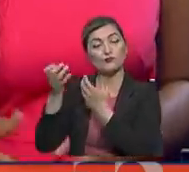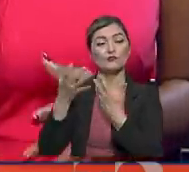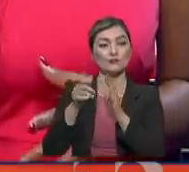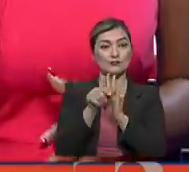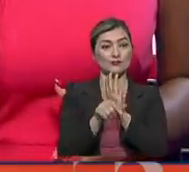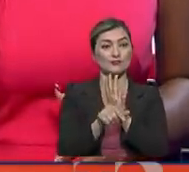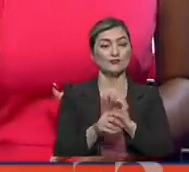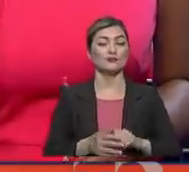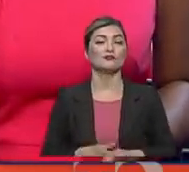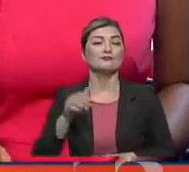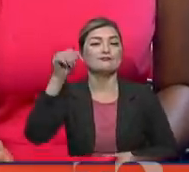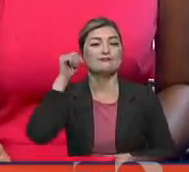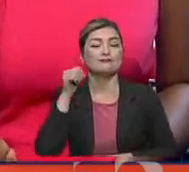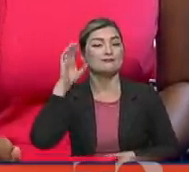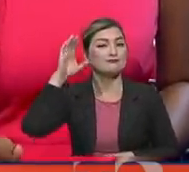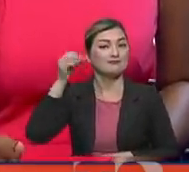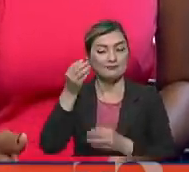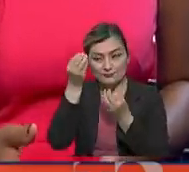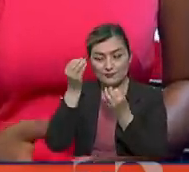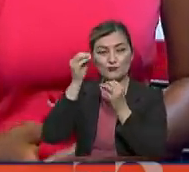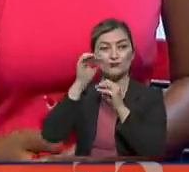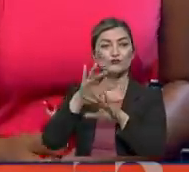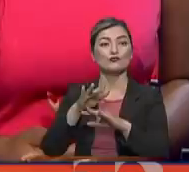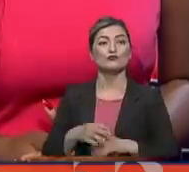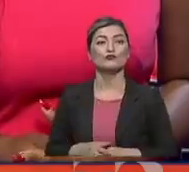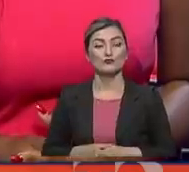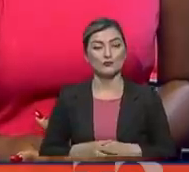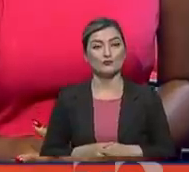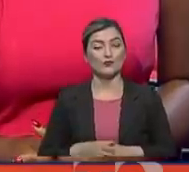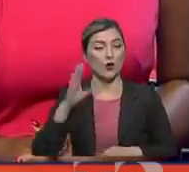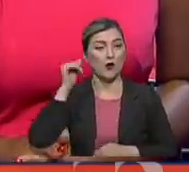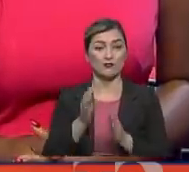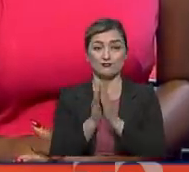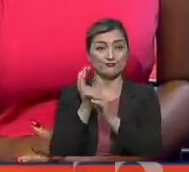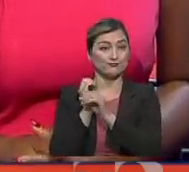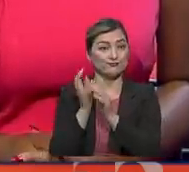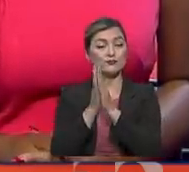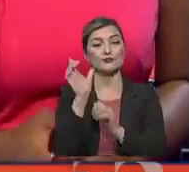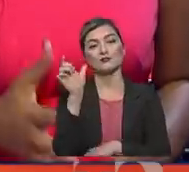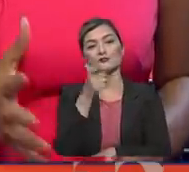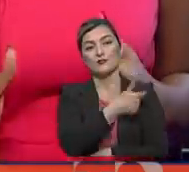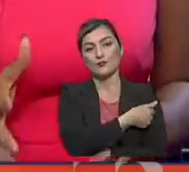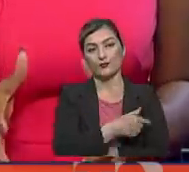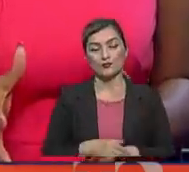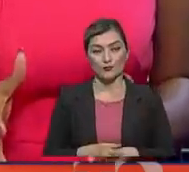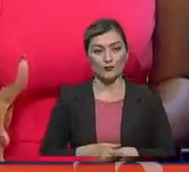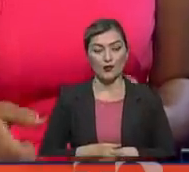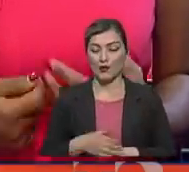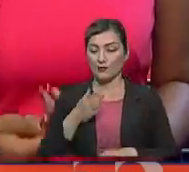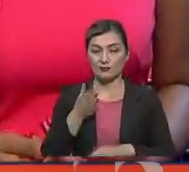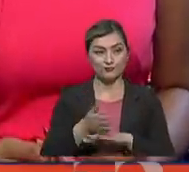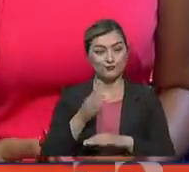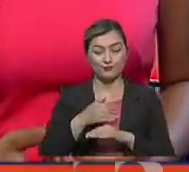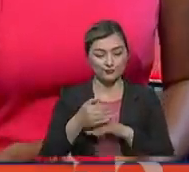detalles, pero sin embargo ayer les contábamos que en Cuenca ya se había anunciado el hecho de pedir también el carnet de vacunación. Como tú lo dices, cada vez son más los lugares